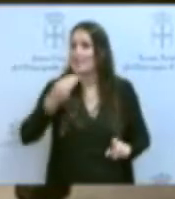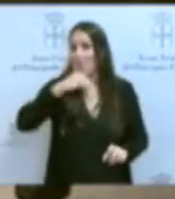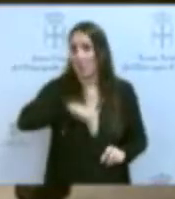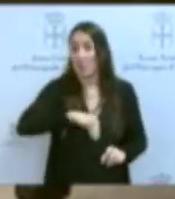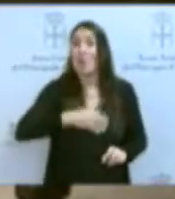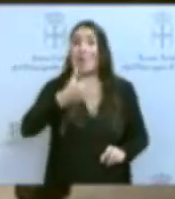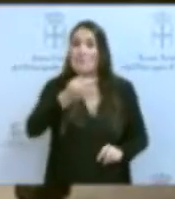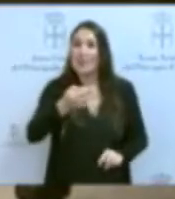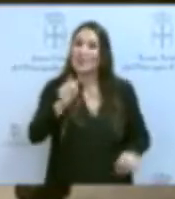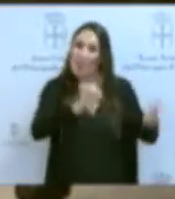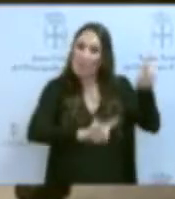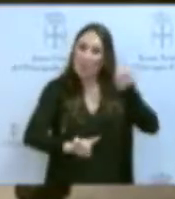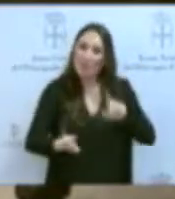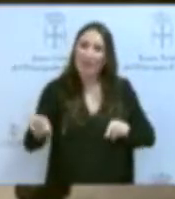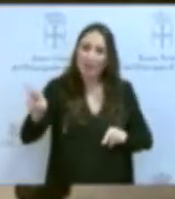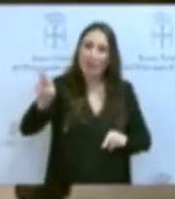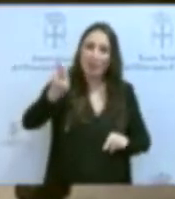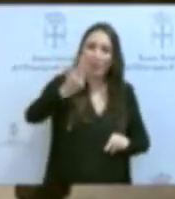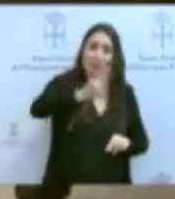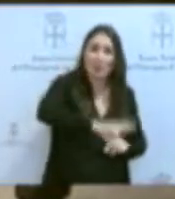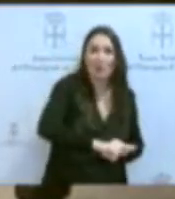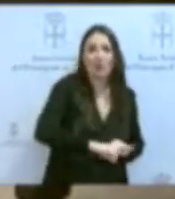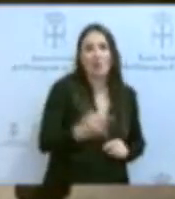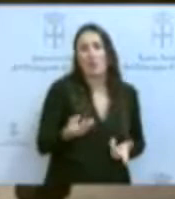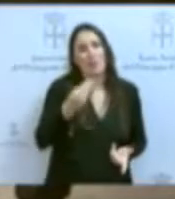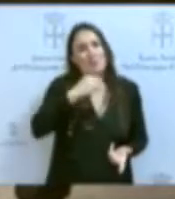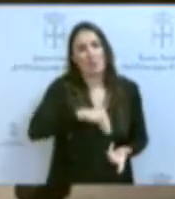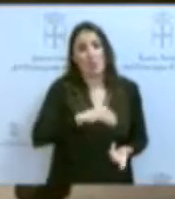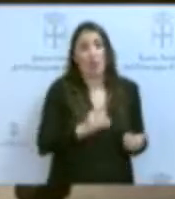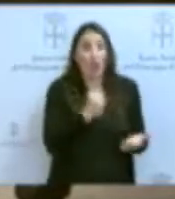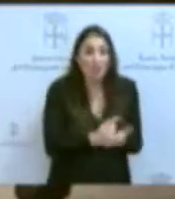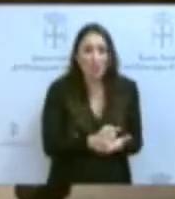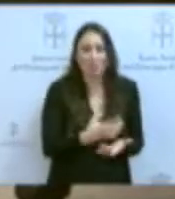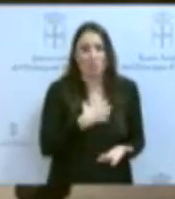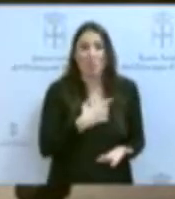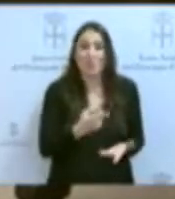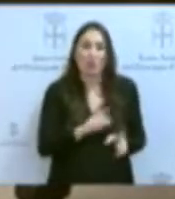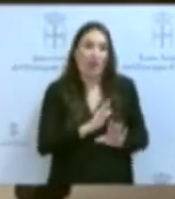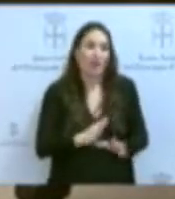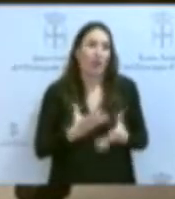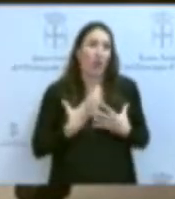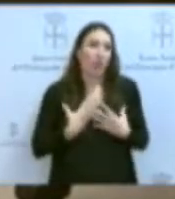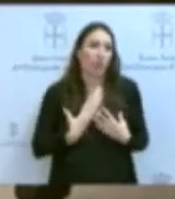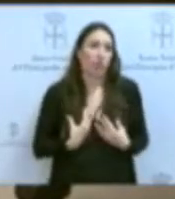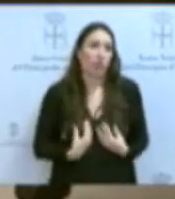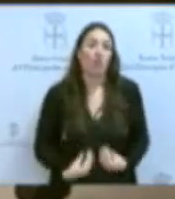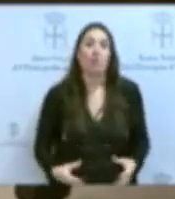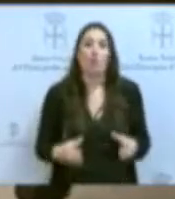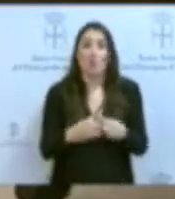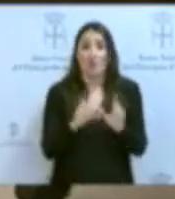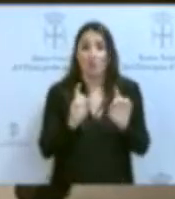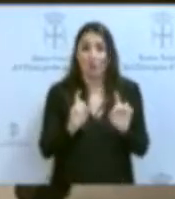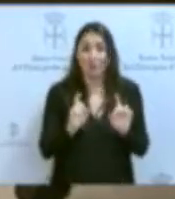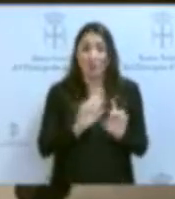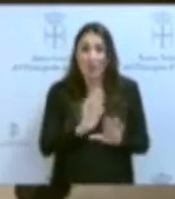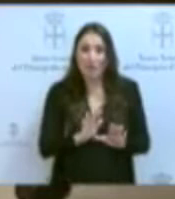problemas repetidos. Y eso es normal que genere cierto desánimo en la comunidad educativa y, sobre todo, desasosiego, porque la situación